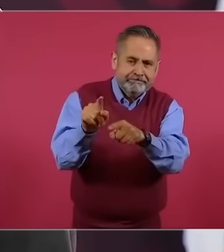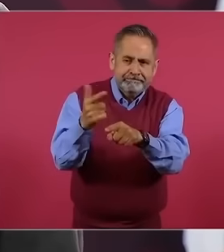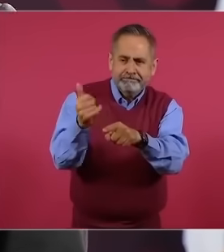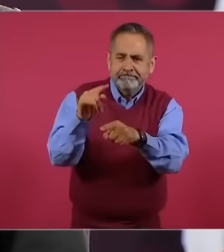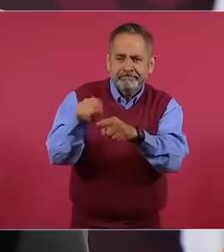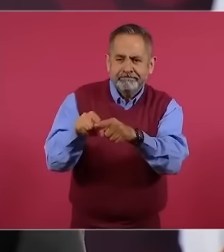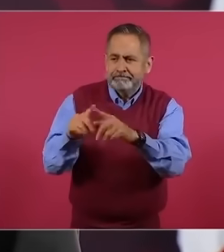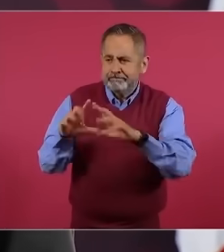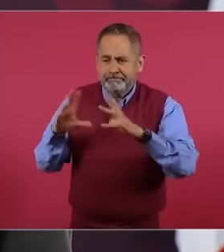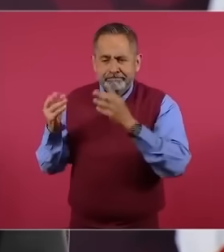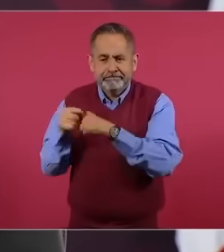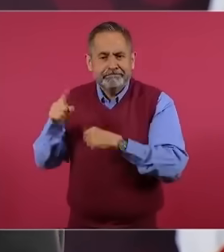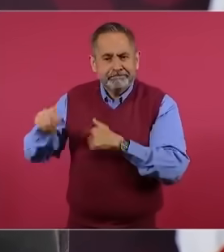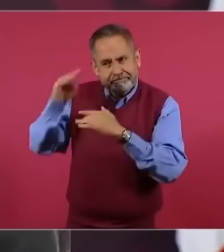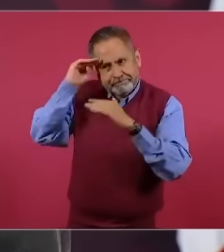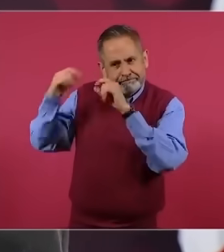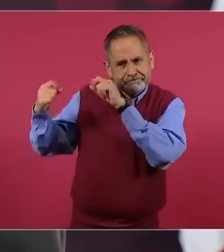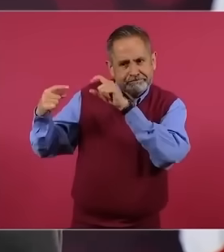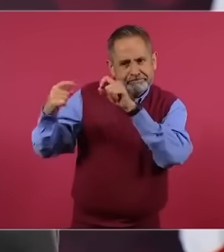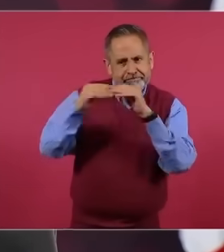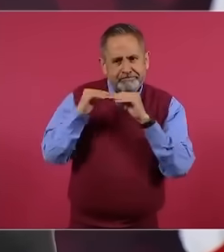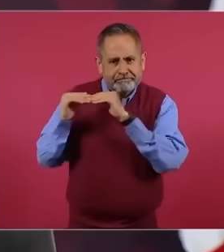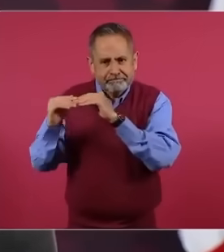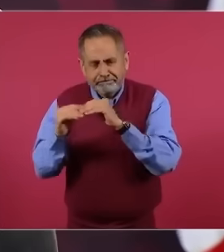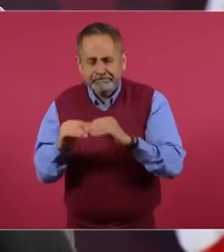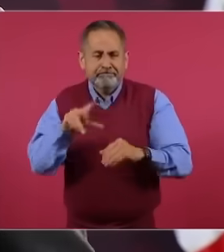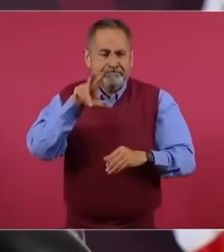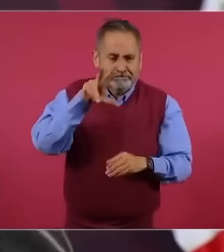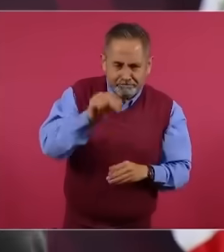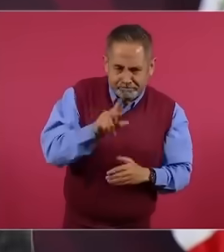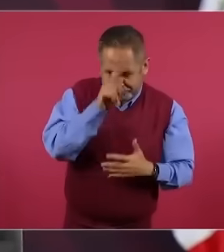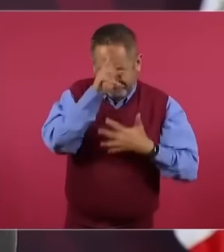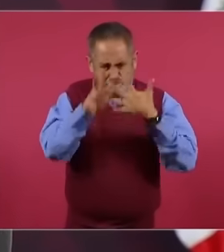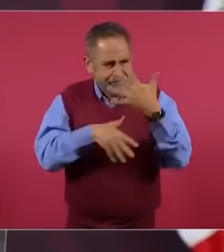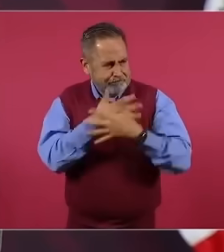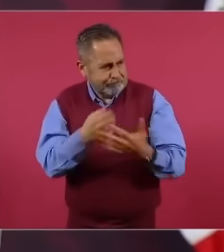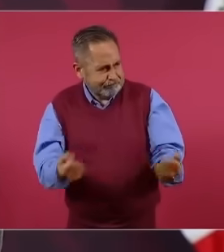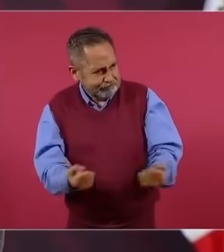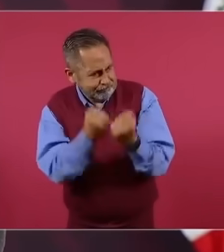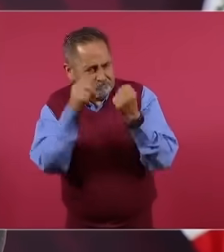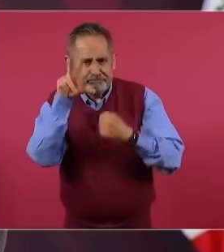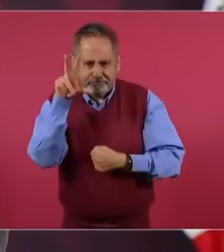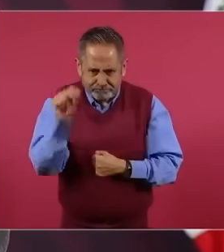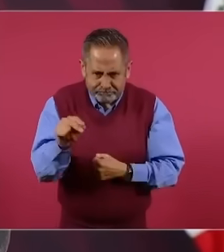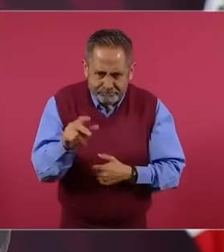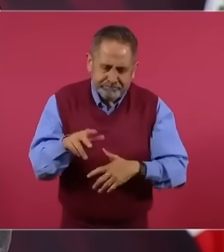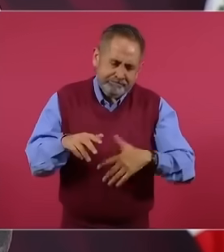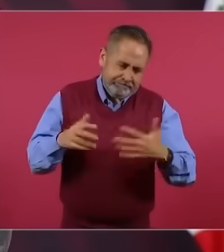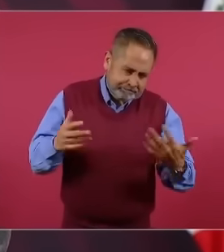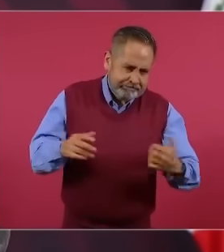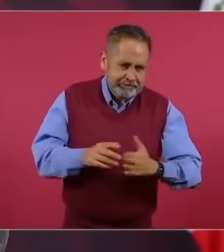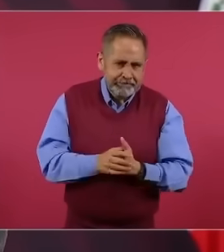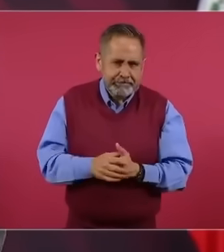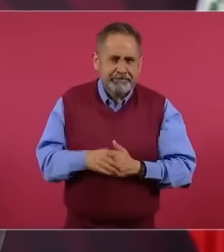toda una corriente de pensamiento, es la no violencia, sí,